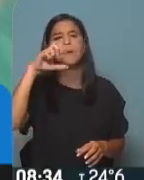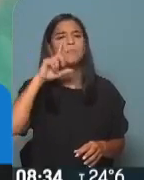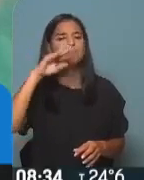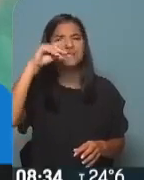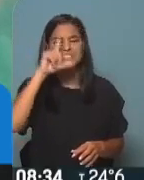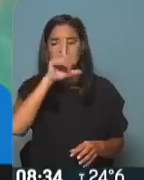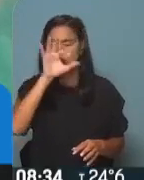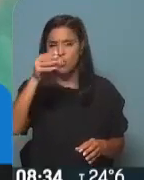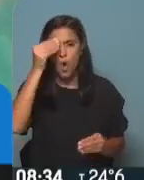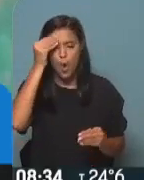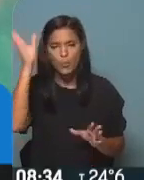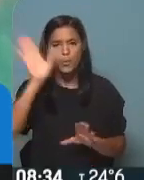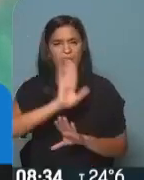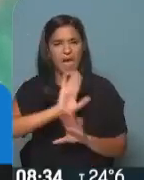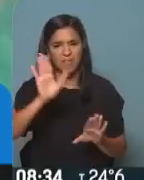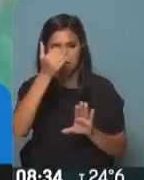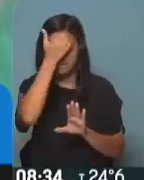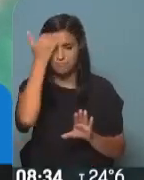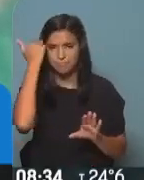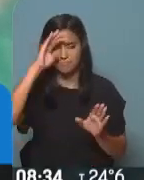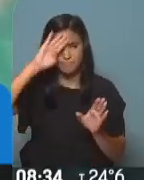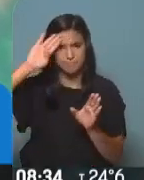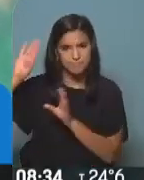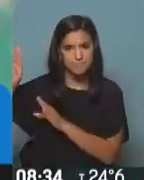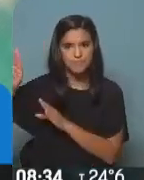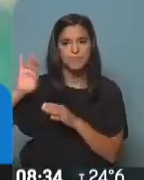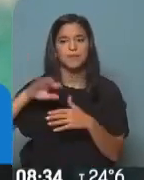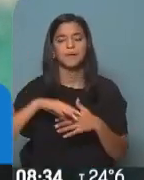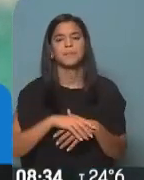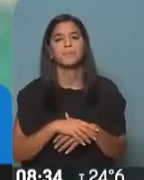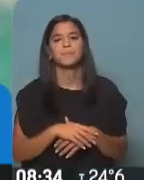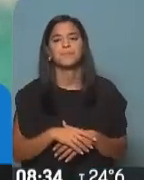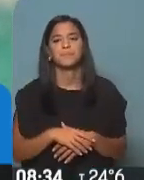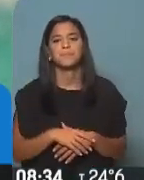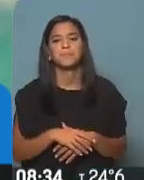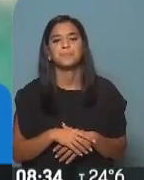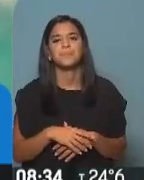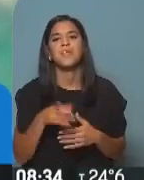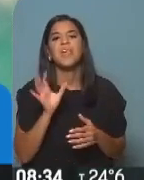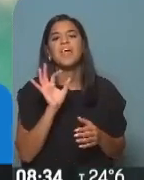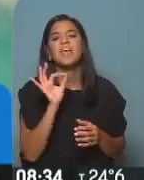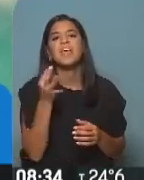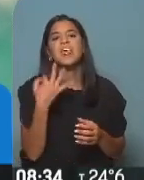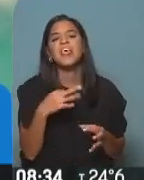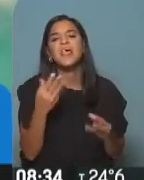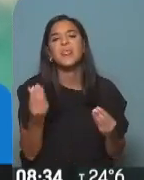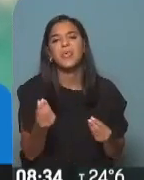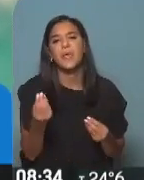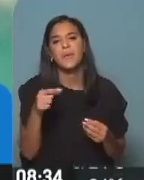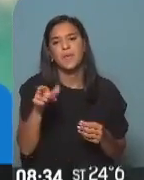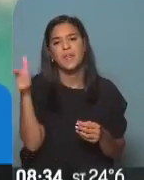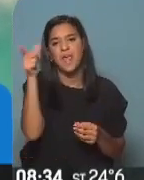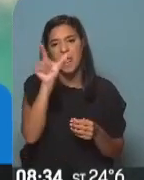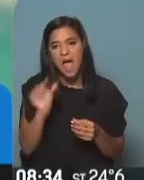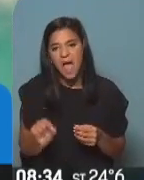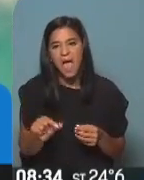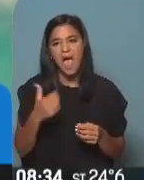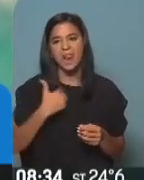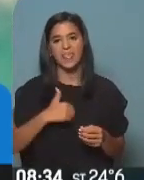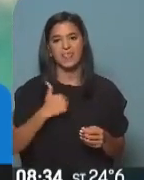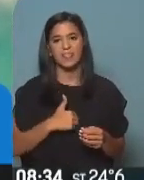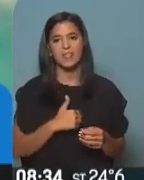los políticos que son circunstanciales, ¿no? en la vida política de un país. ¿Qué debería pasar en la República Argentina para que